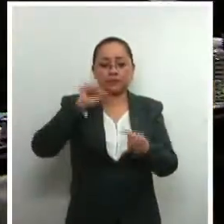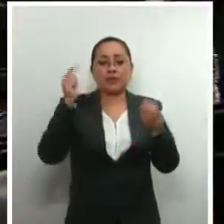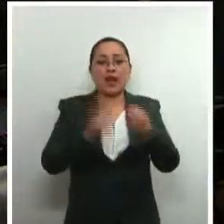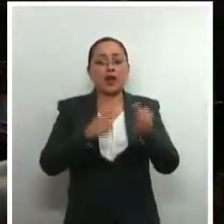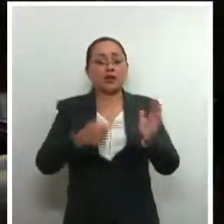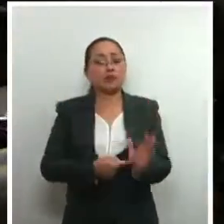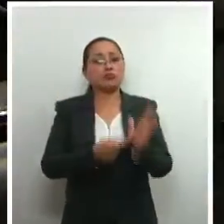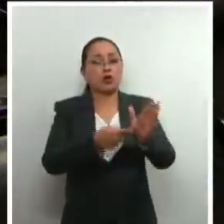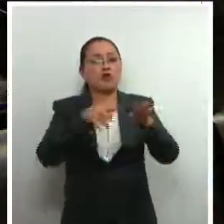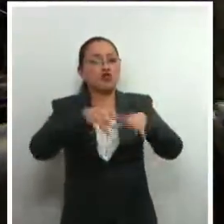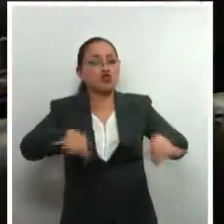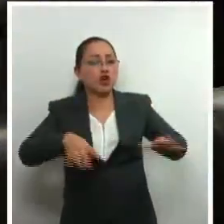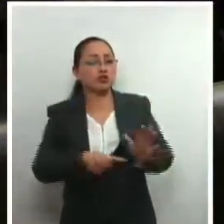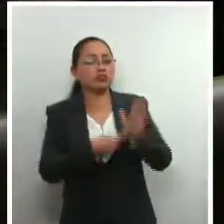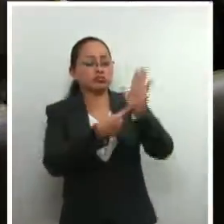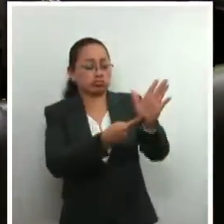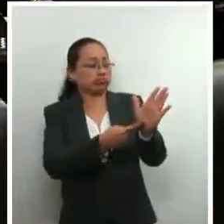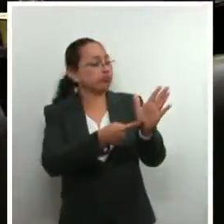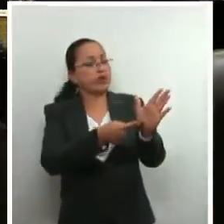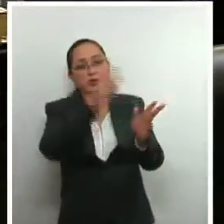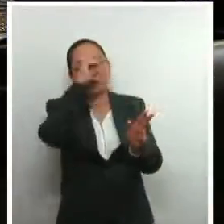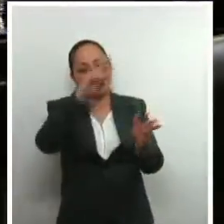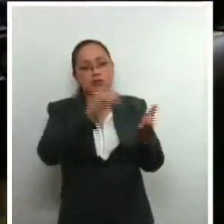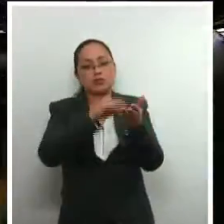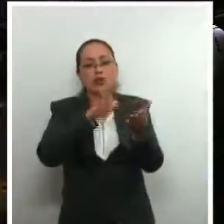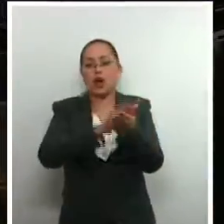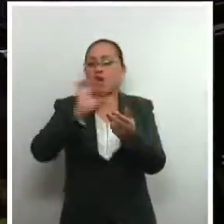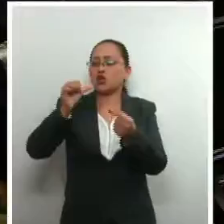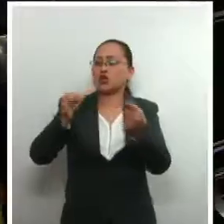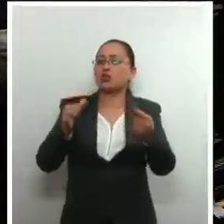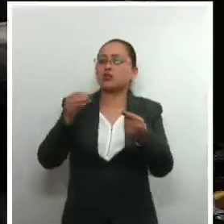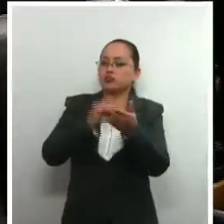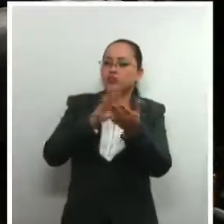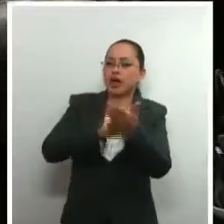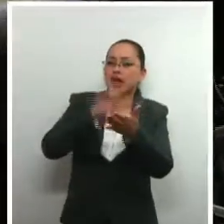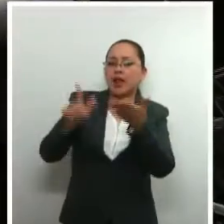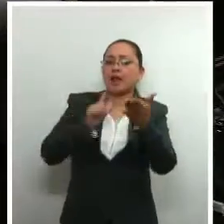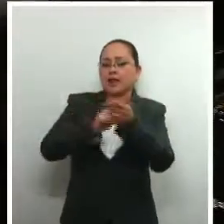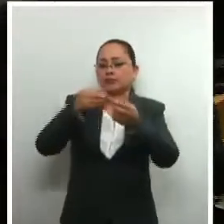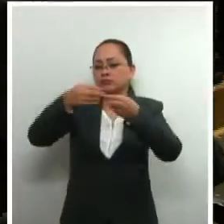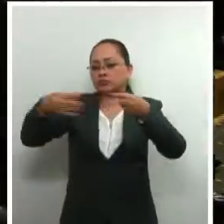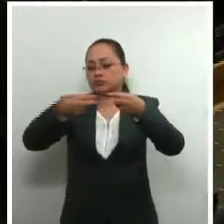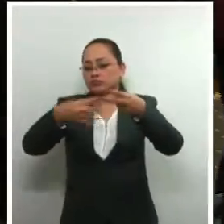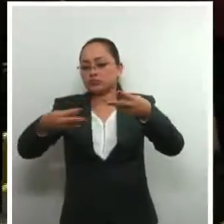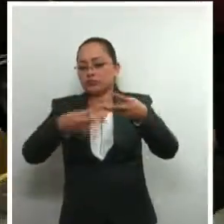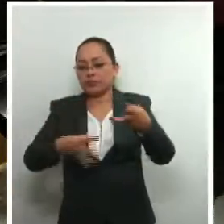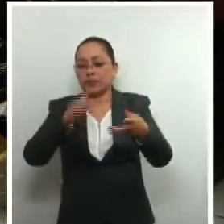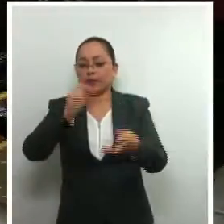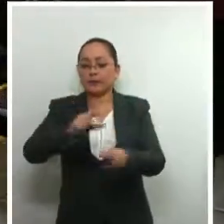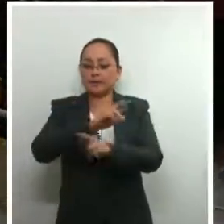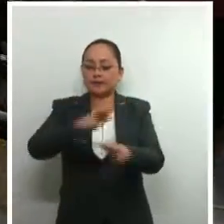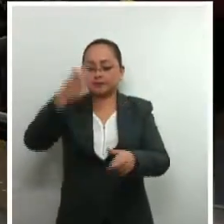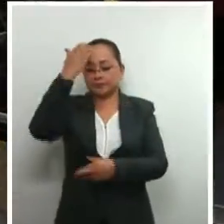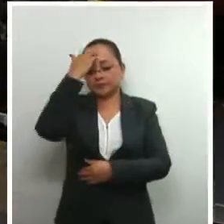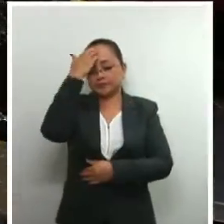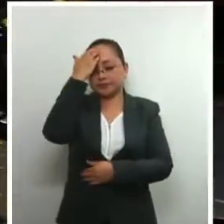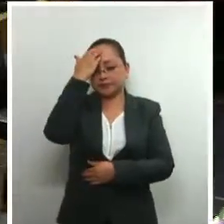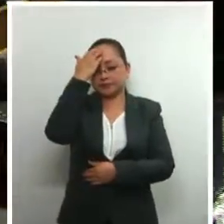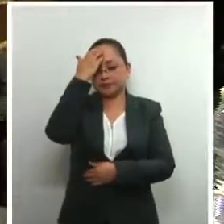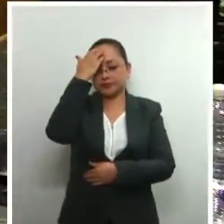espectáculos públicos o privados y otras actividades, así como reconocer